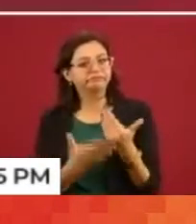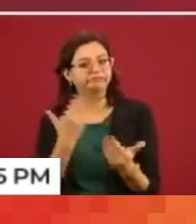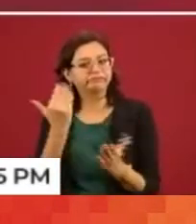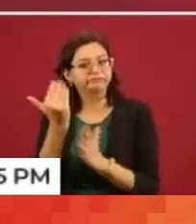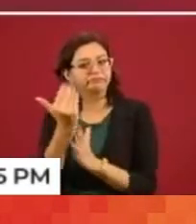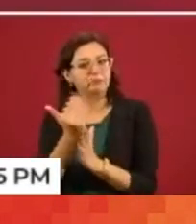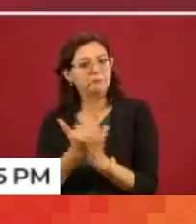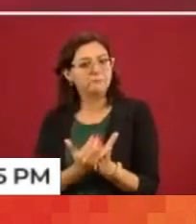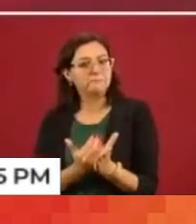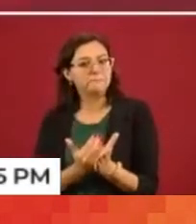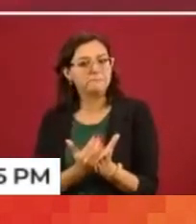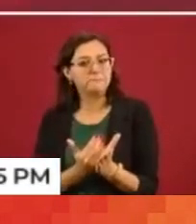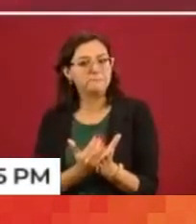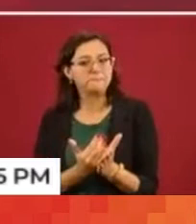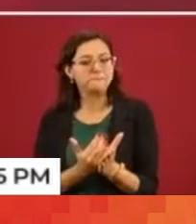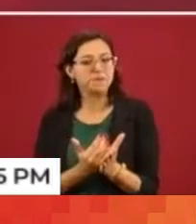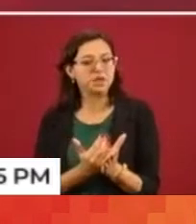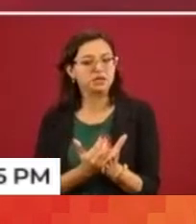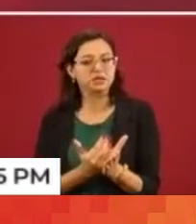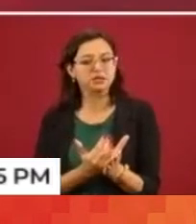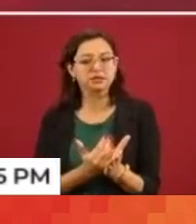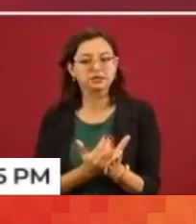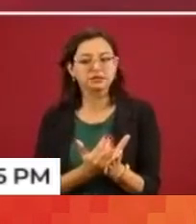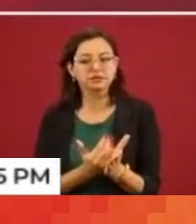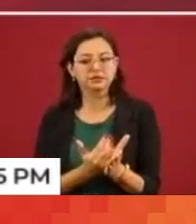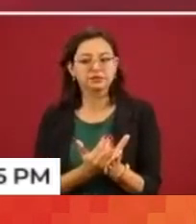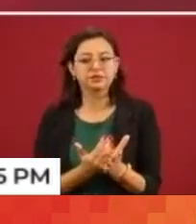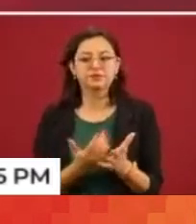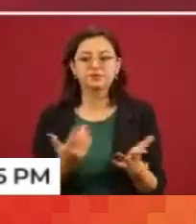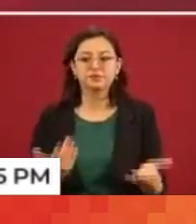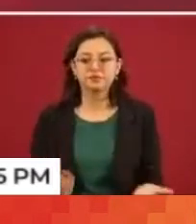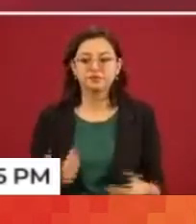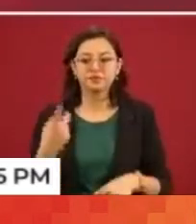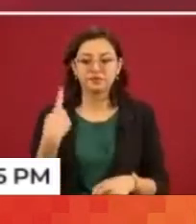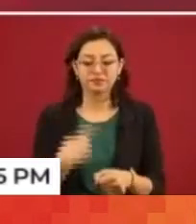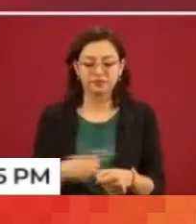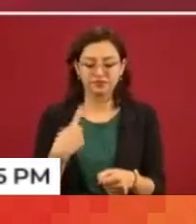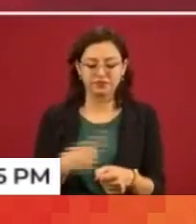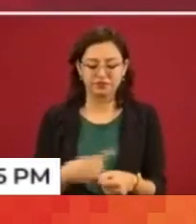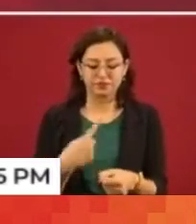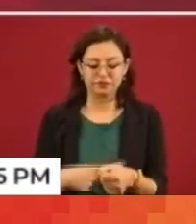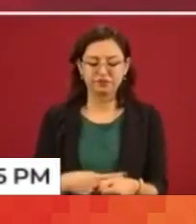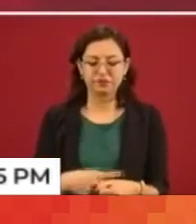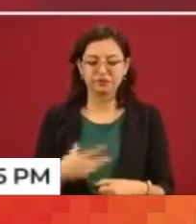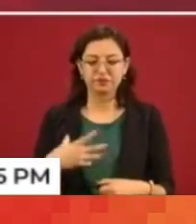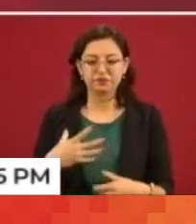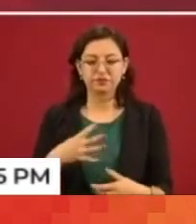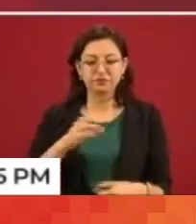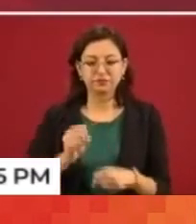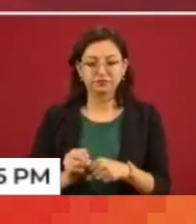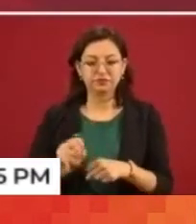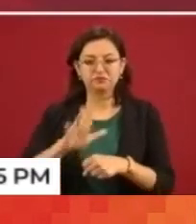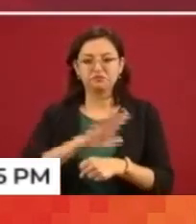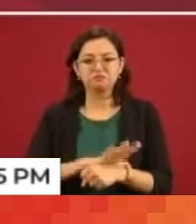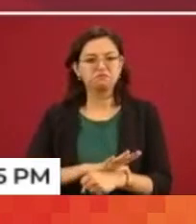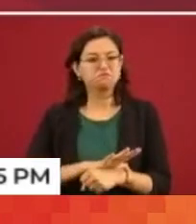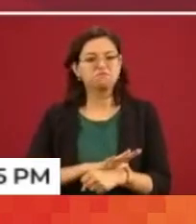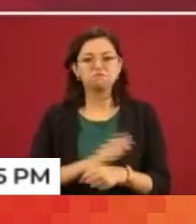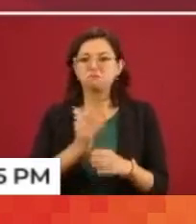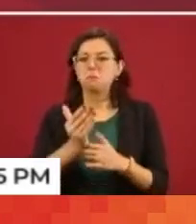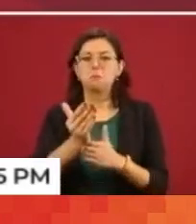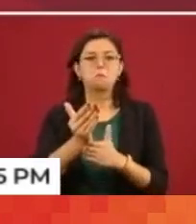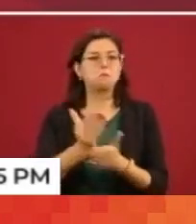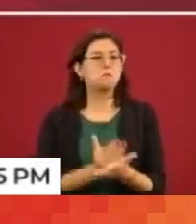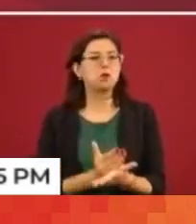infectados, con menos afectados por el coronavirus en proporción